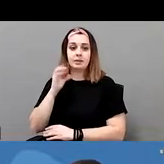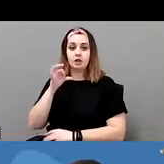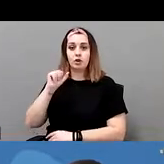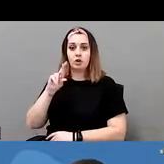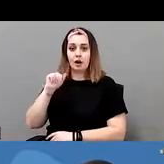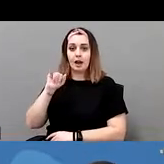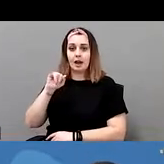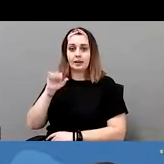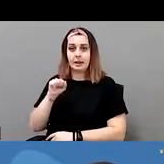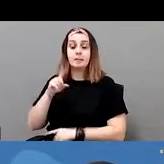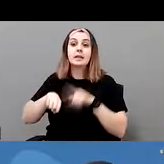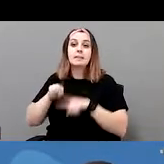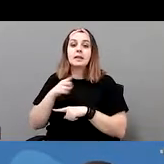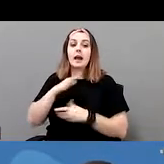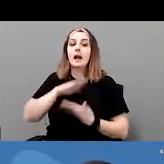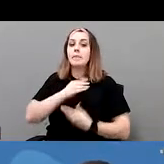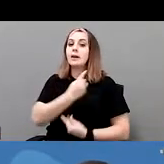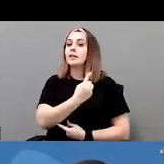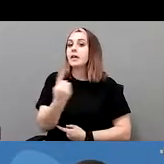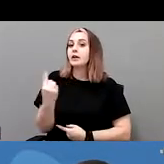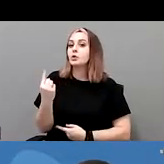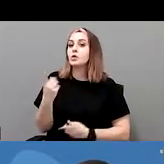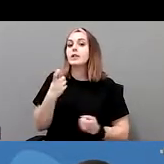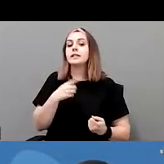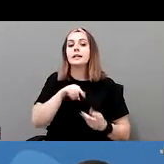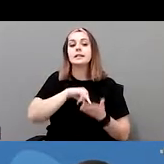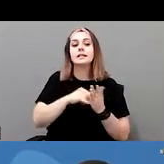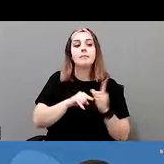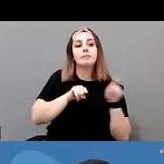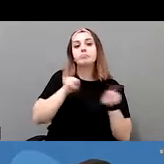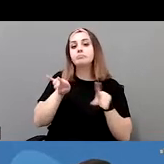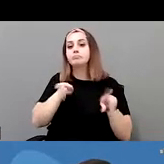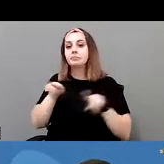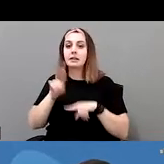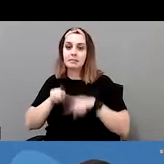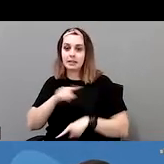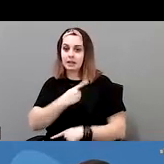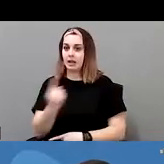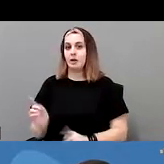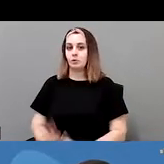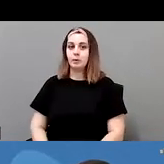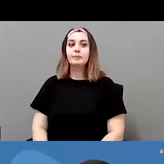sus capacidades, pues puede requerir un sistema u otro de comunicación.